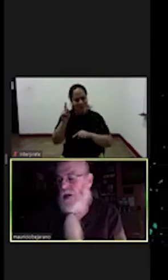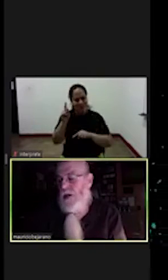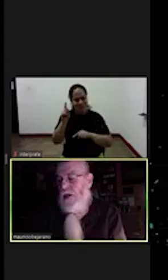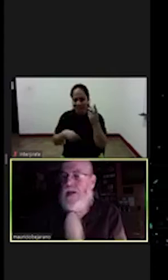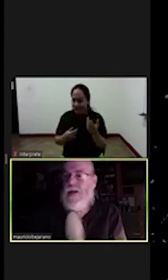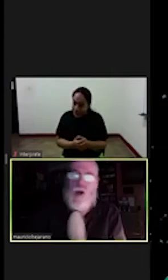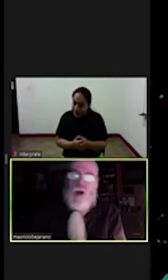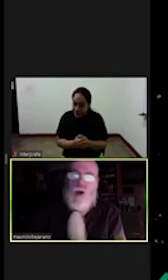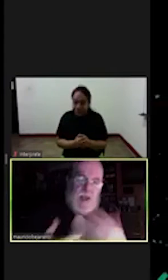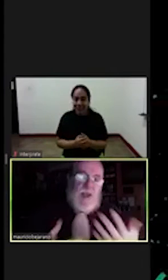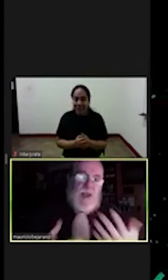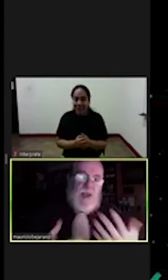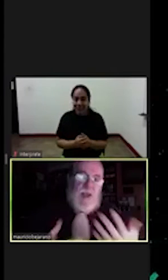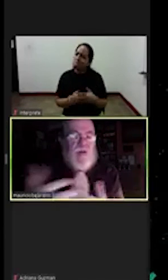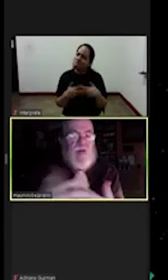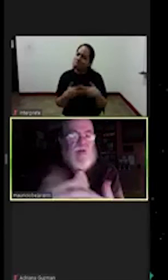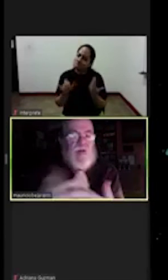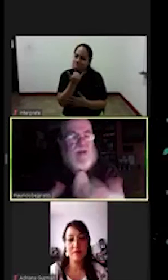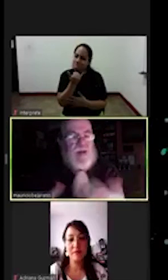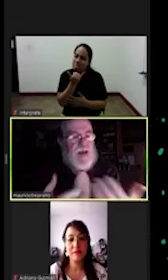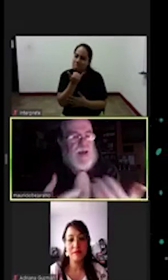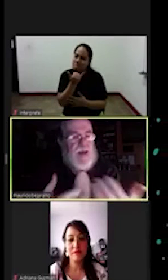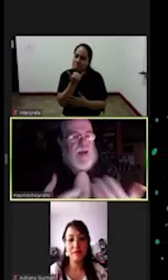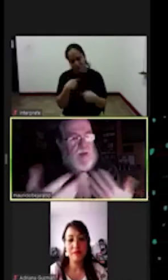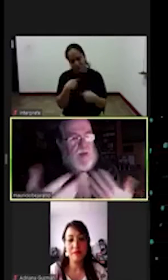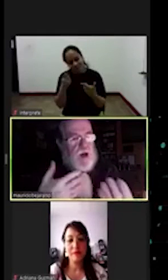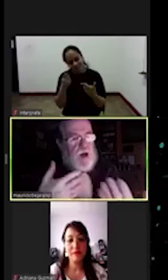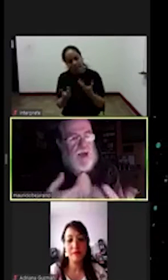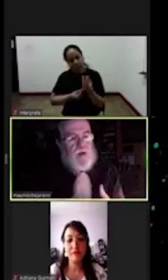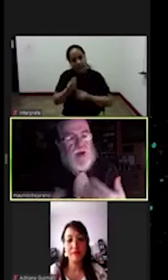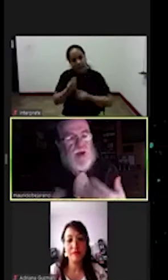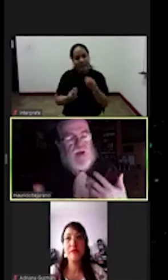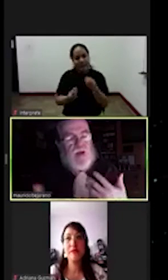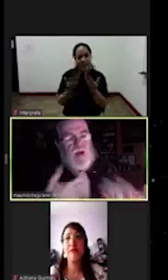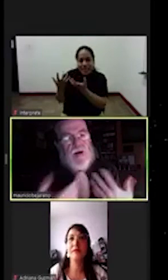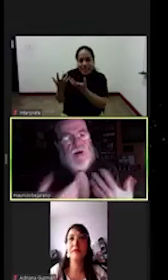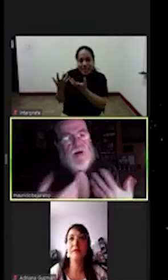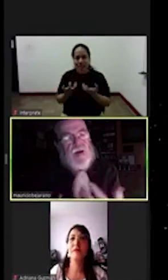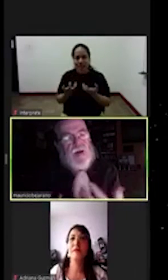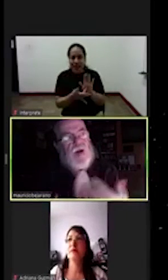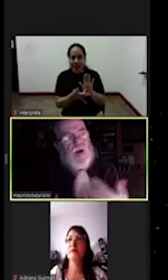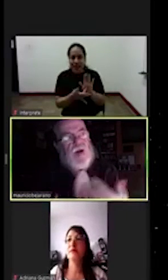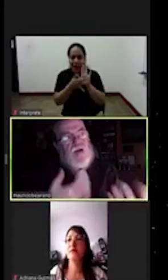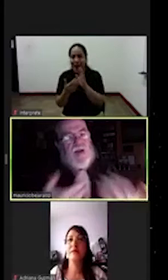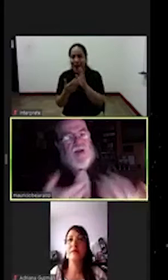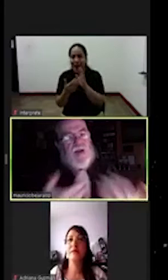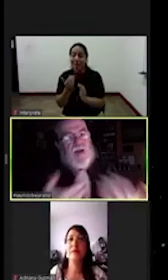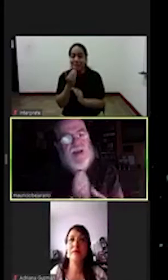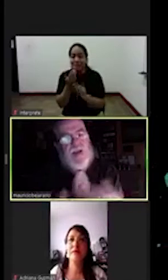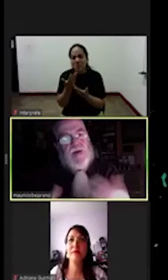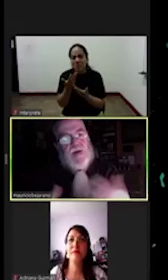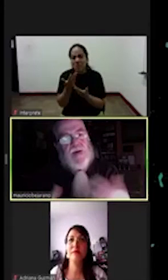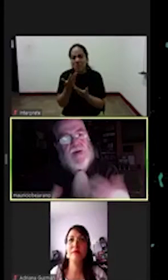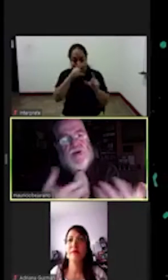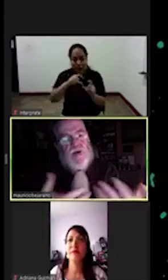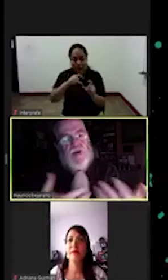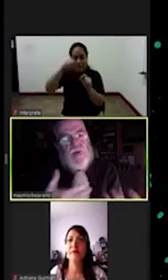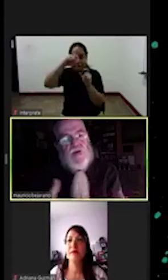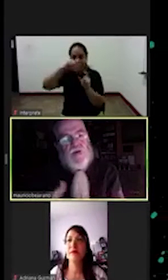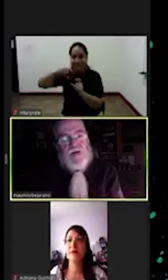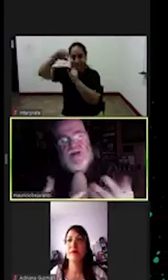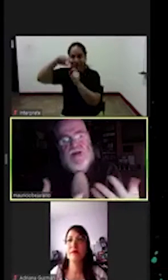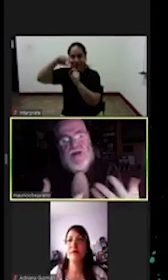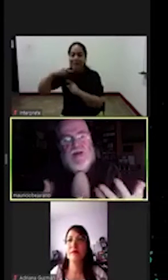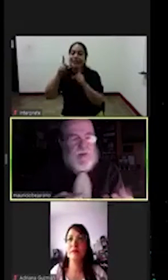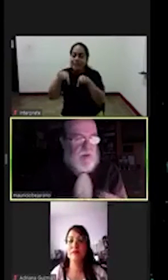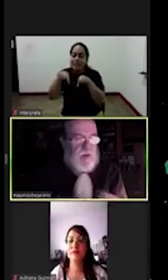Entonces empieza a ver, yo quería poner este ejemplo de que es un trabajo también con las normas de un país, ¿no?